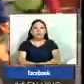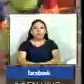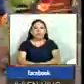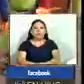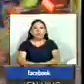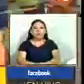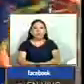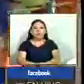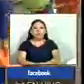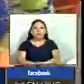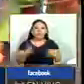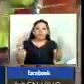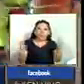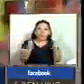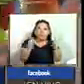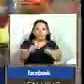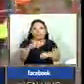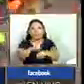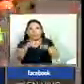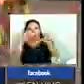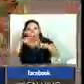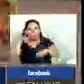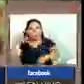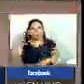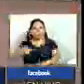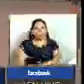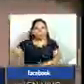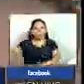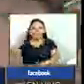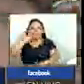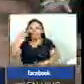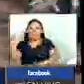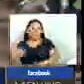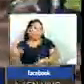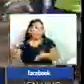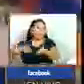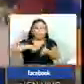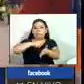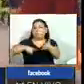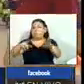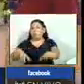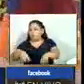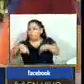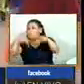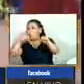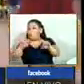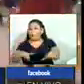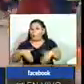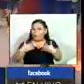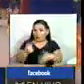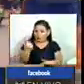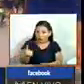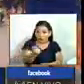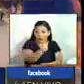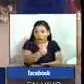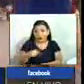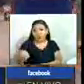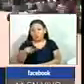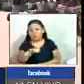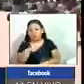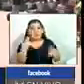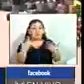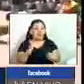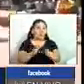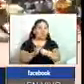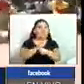El festival de invierno en Perquín Morazán ha sido cancelado debido al incremento de personas que han dado